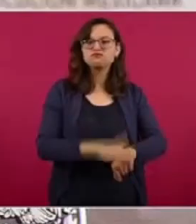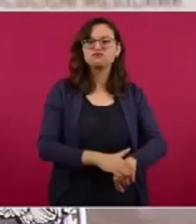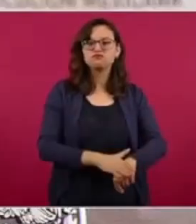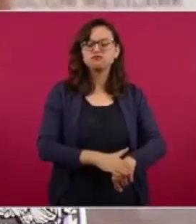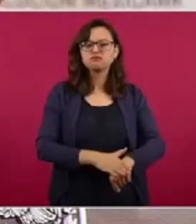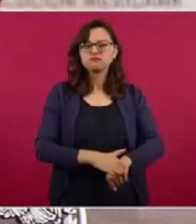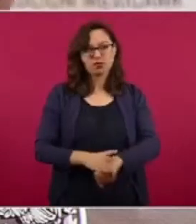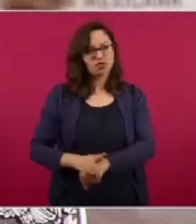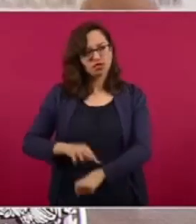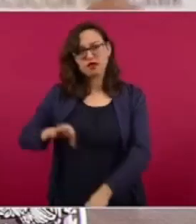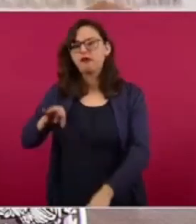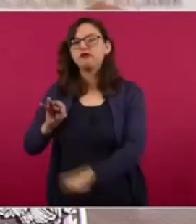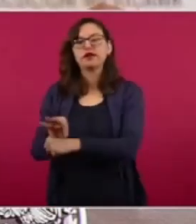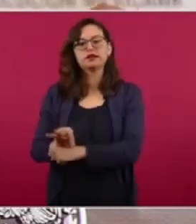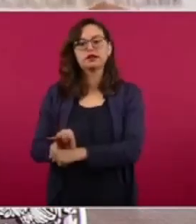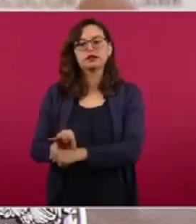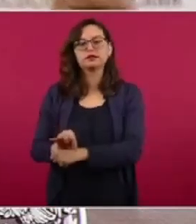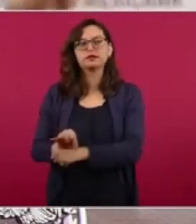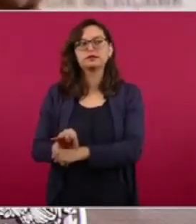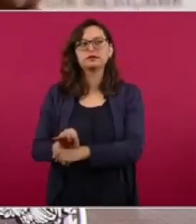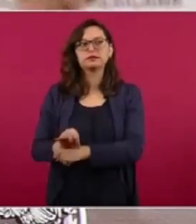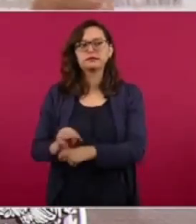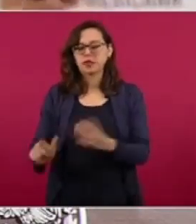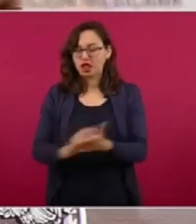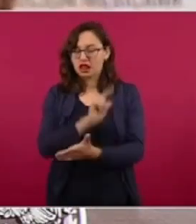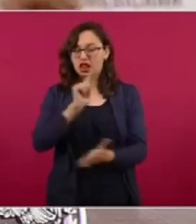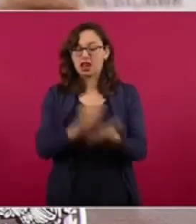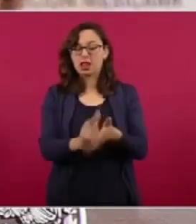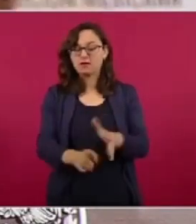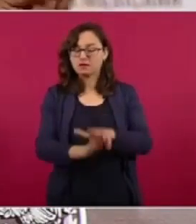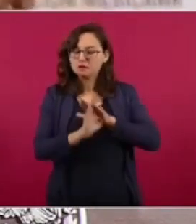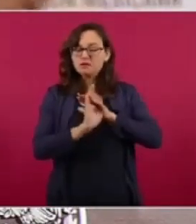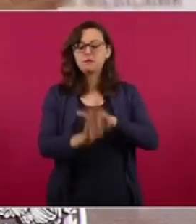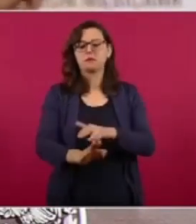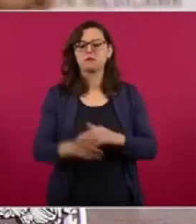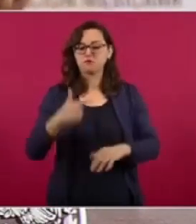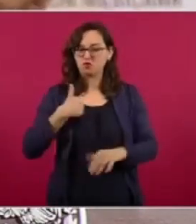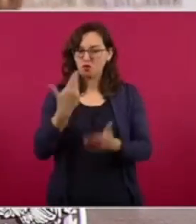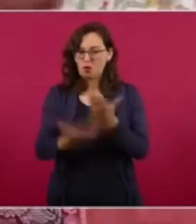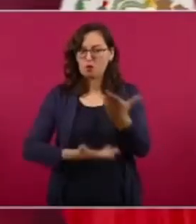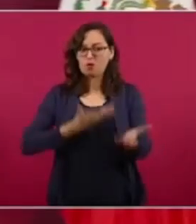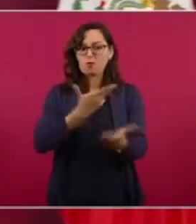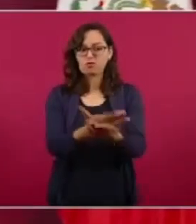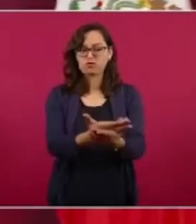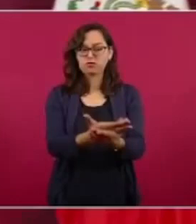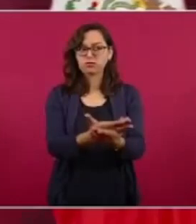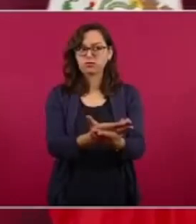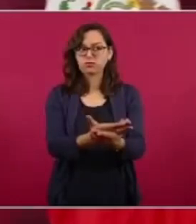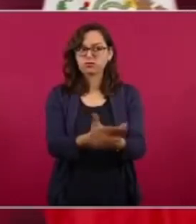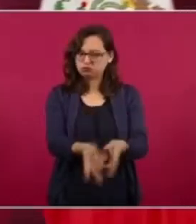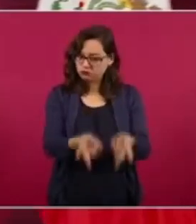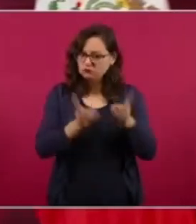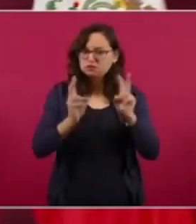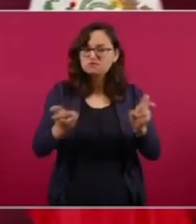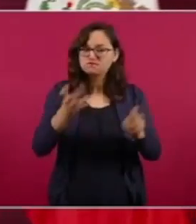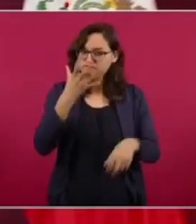pero así como estoy hablando de la actitud del Partido Republicano,